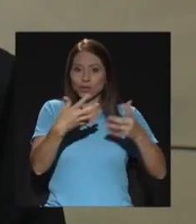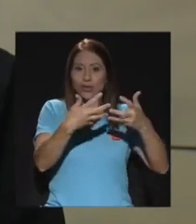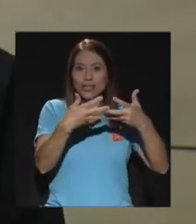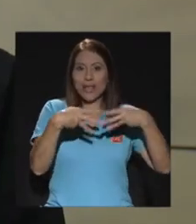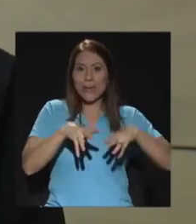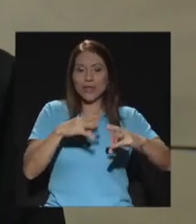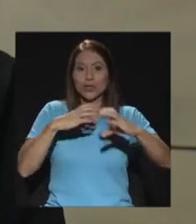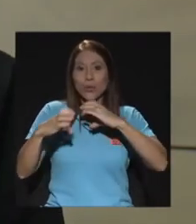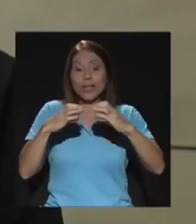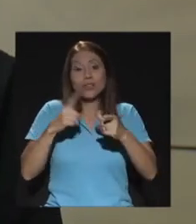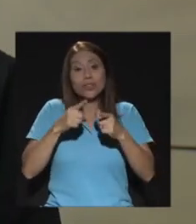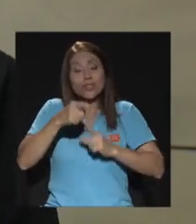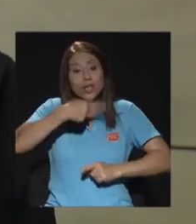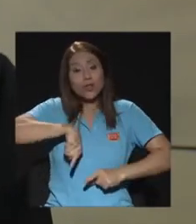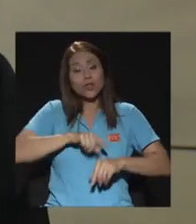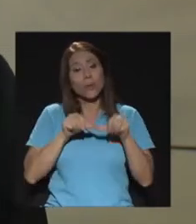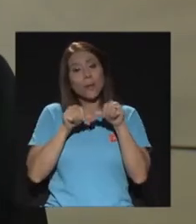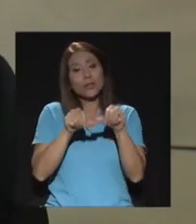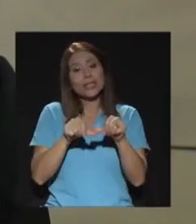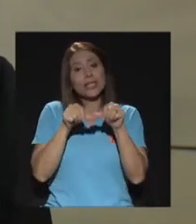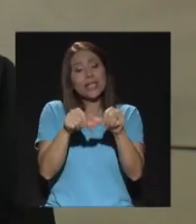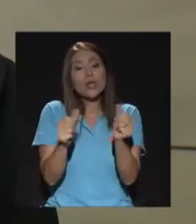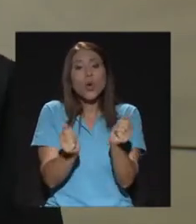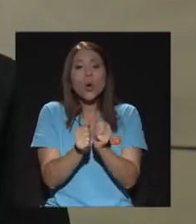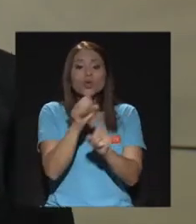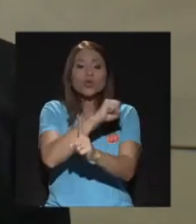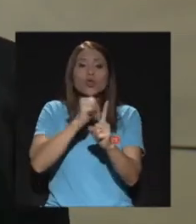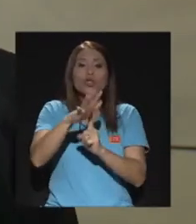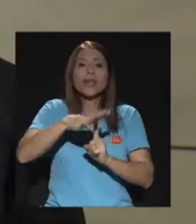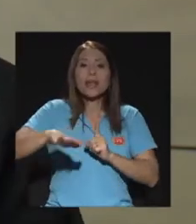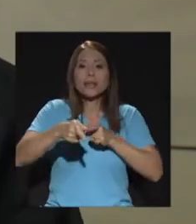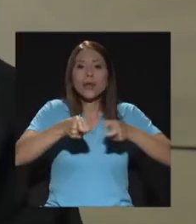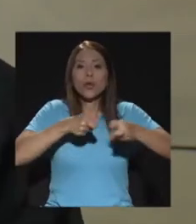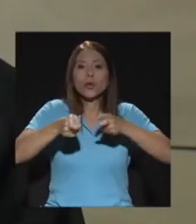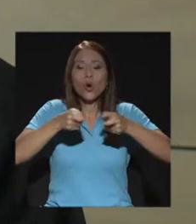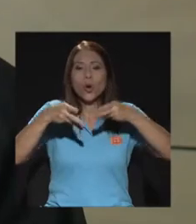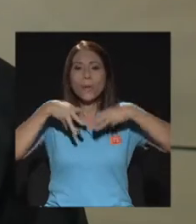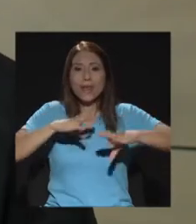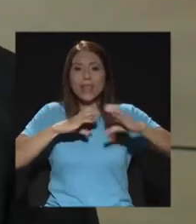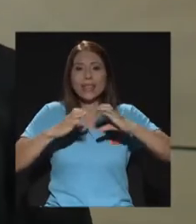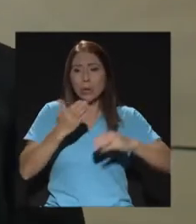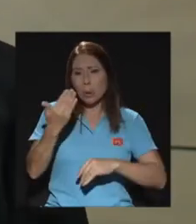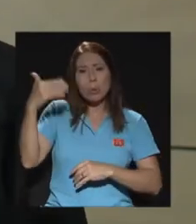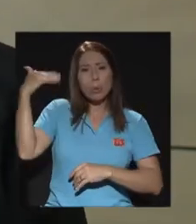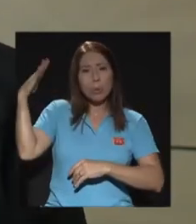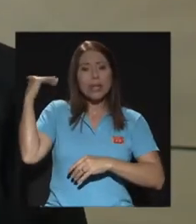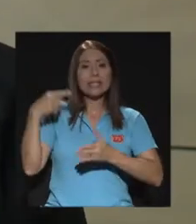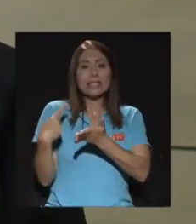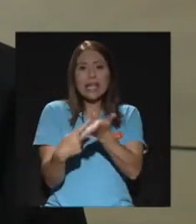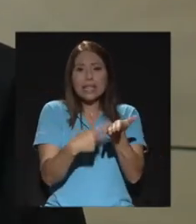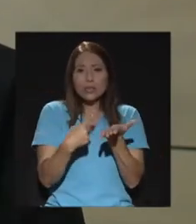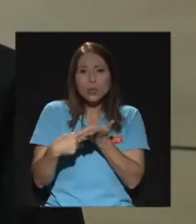vamos a seguir viviendo la sociedad del control mediático. Una vez se discutió